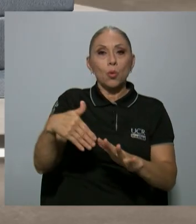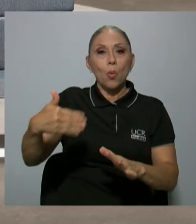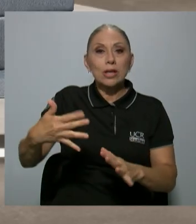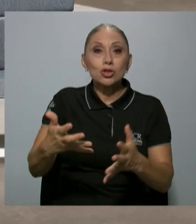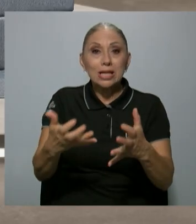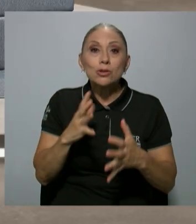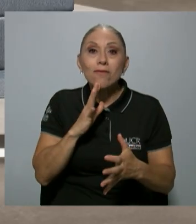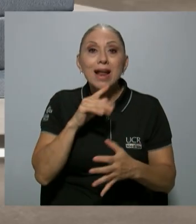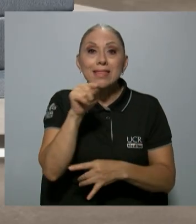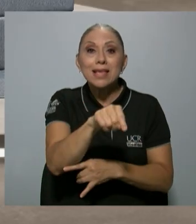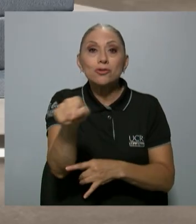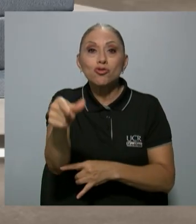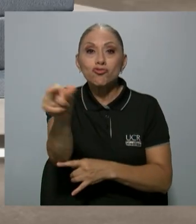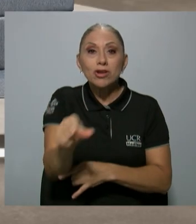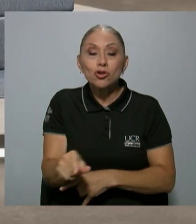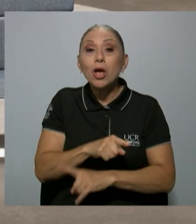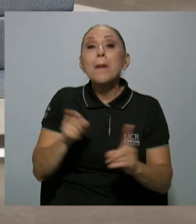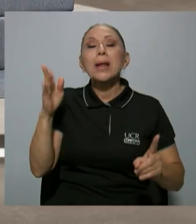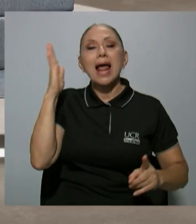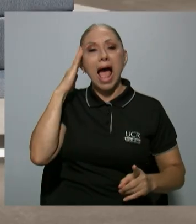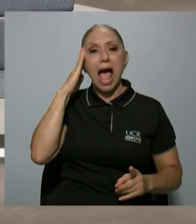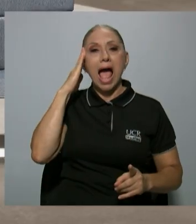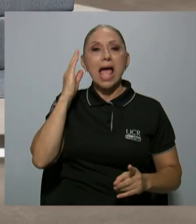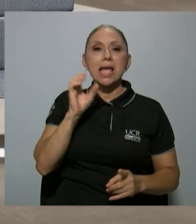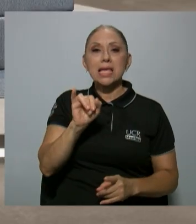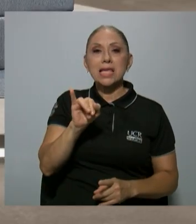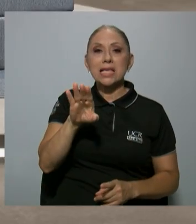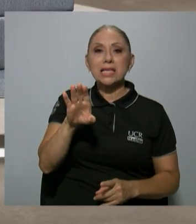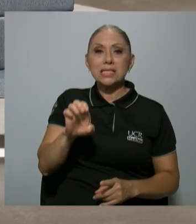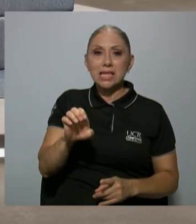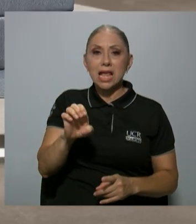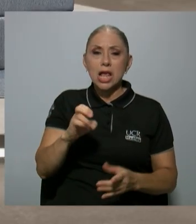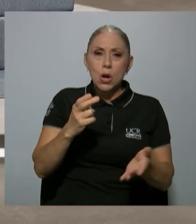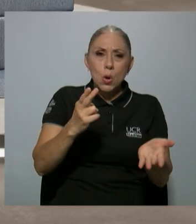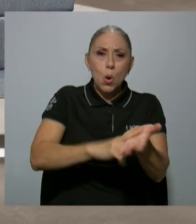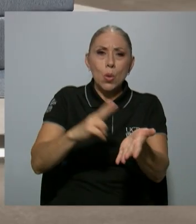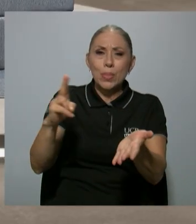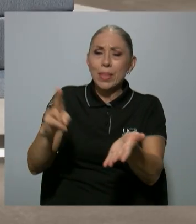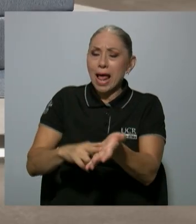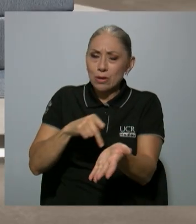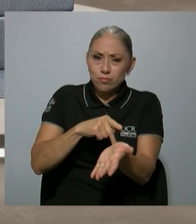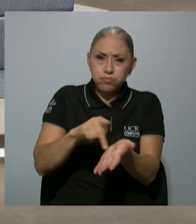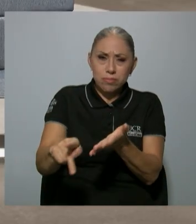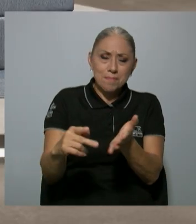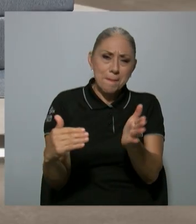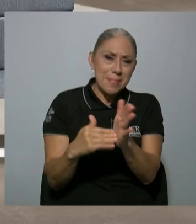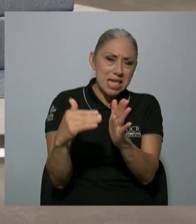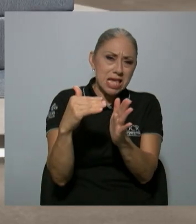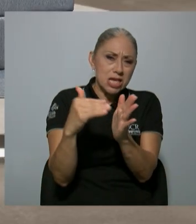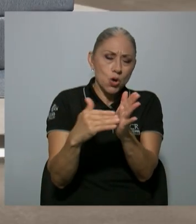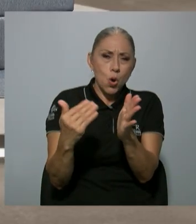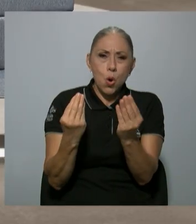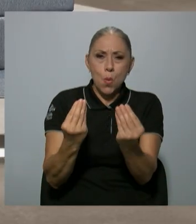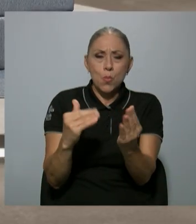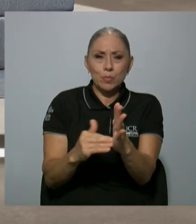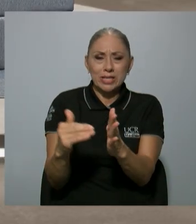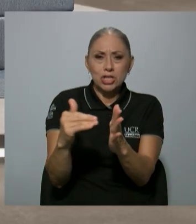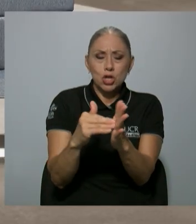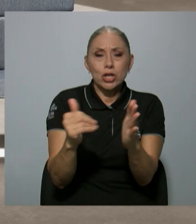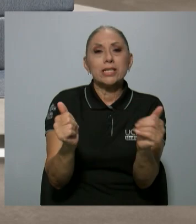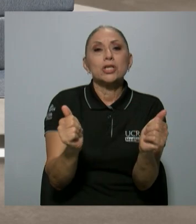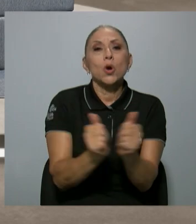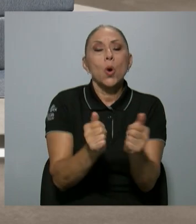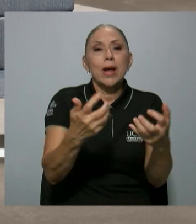Pero sabemos también que el ICE está haciendo contrataciones millonarias, pero millonarias, con empresas de